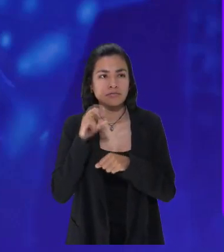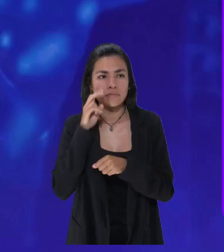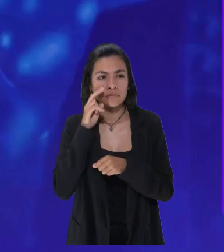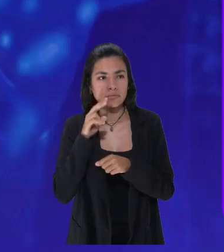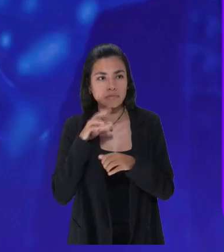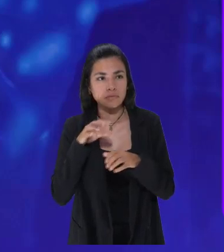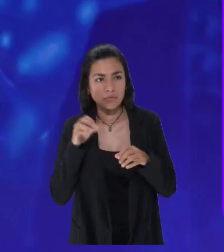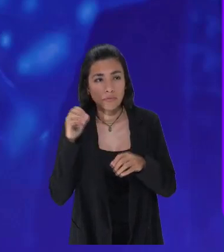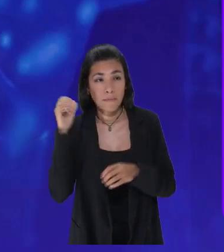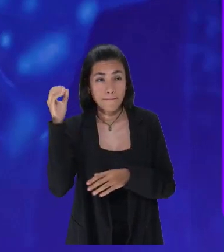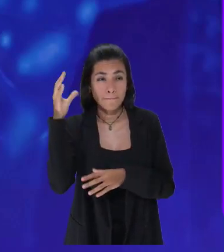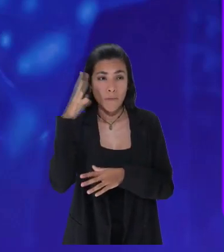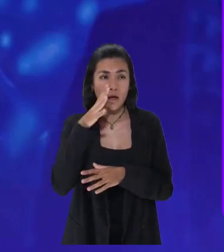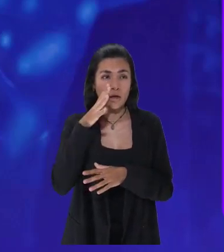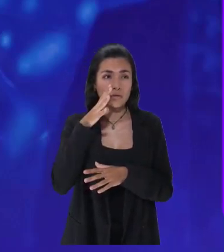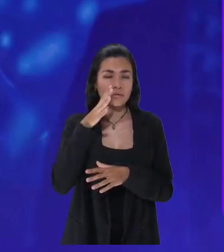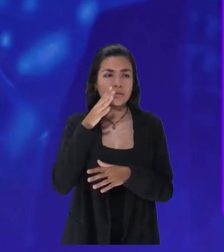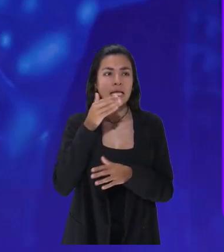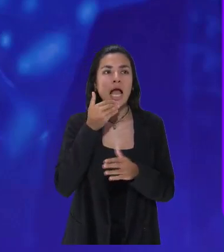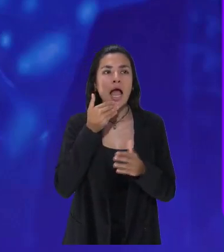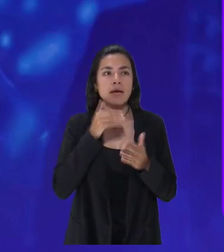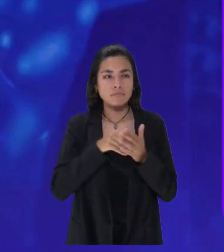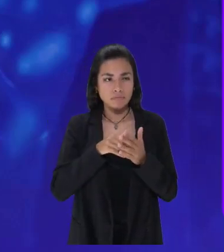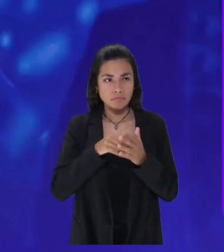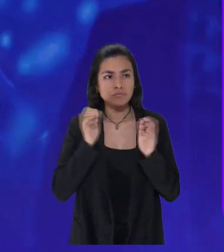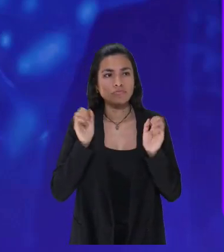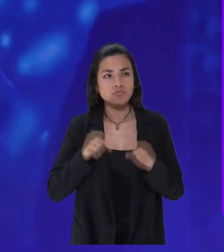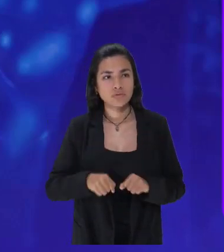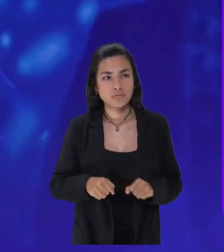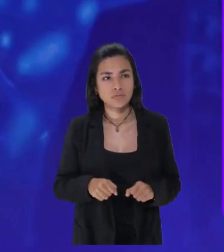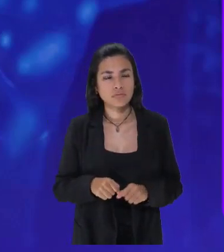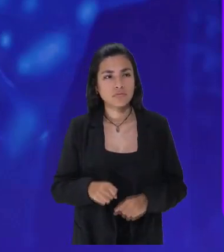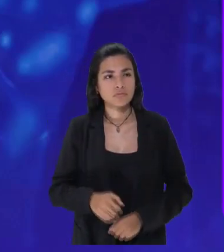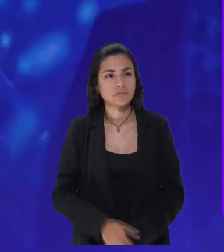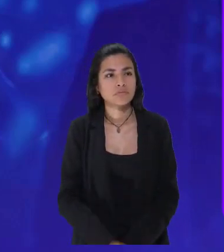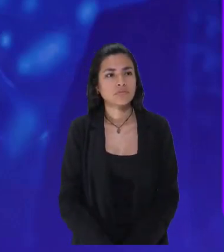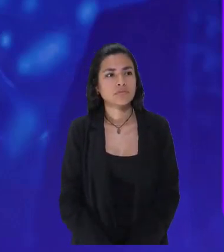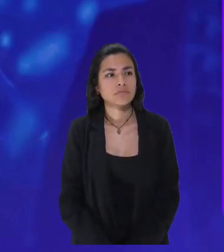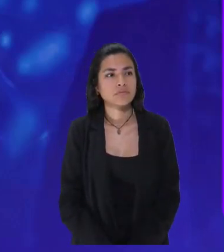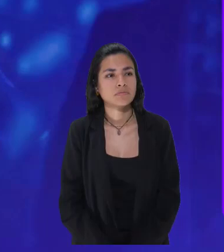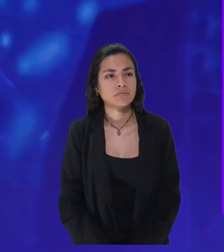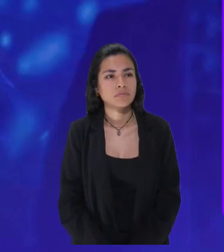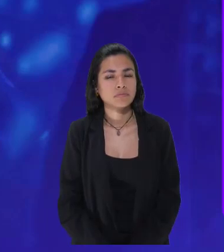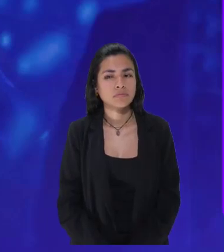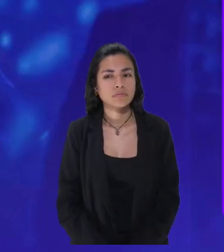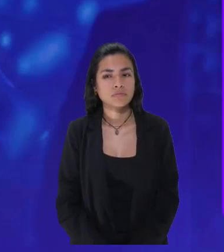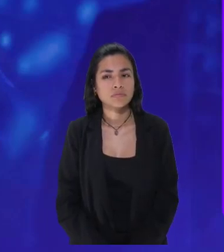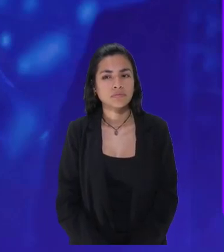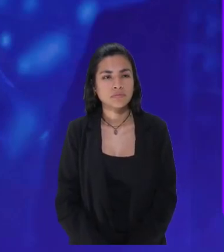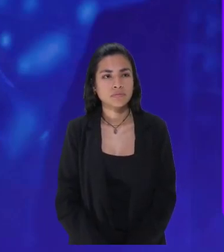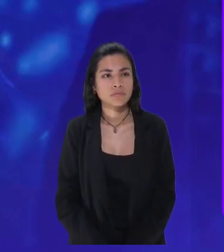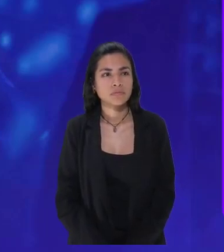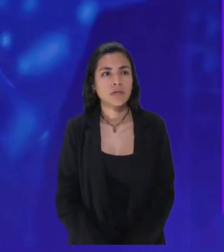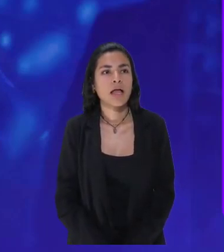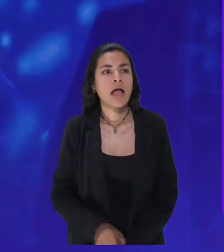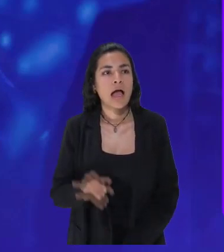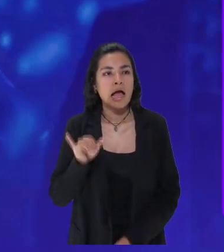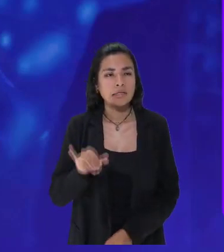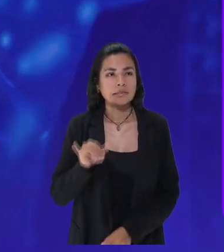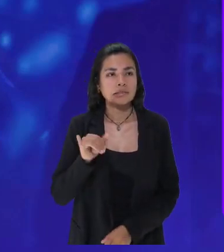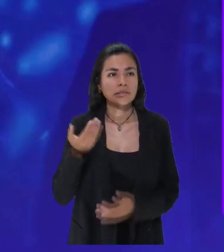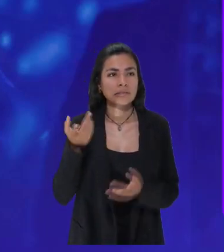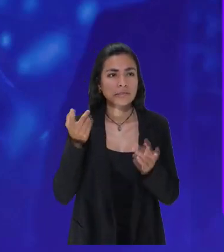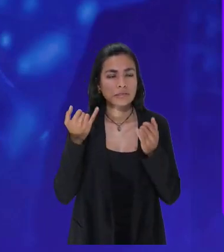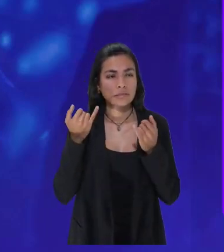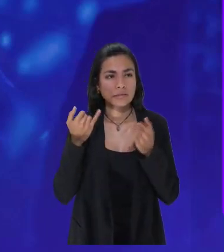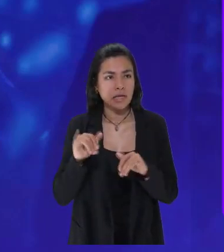aquí está un poco estallado de luz, entonces, levanta un poquito la cabeza, Sebas, déjalo ahí, y ahí ya tenemos una visión